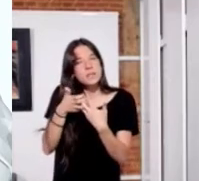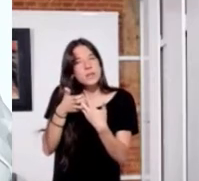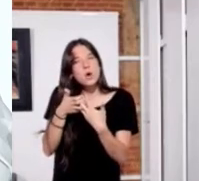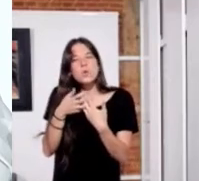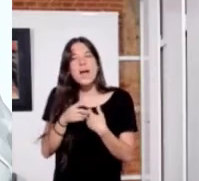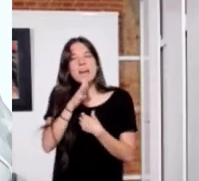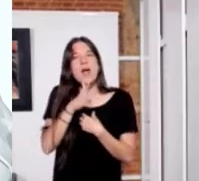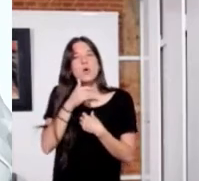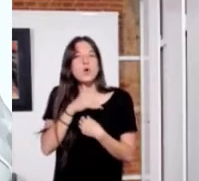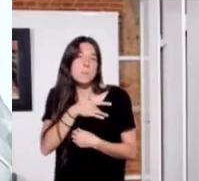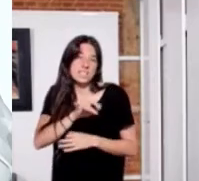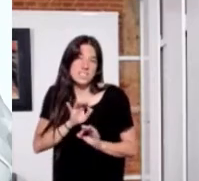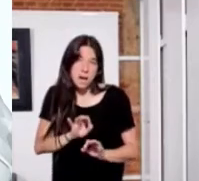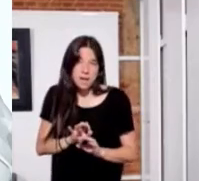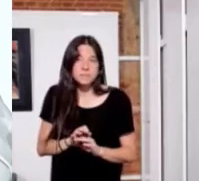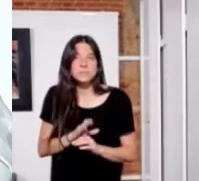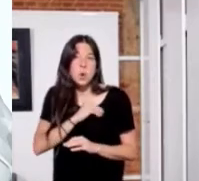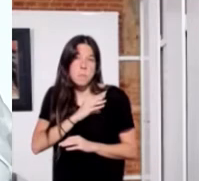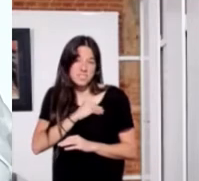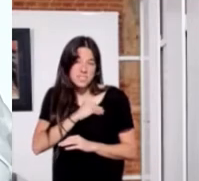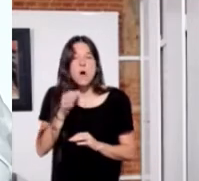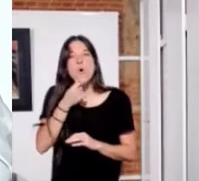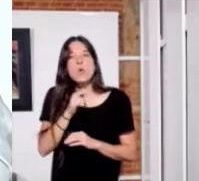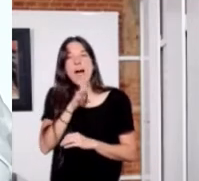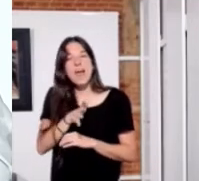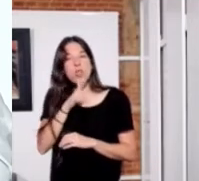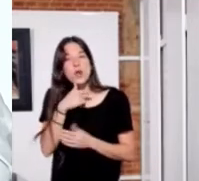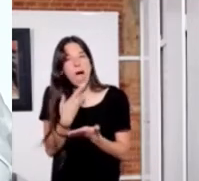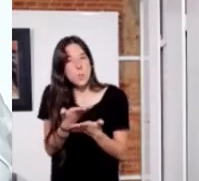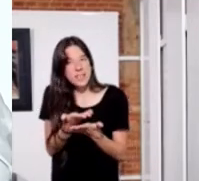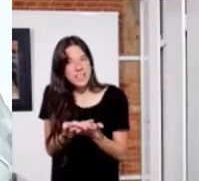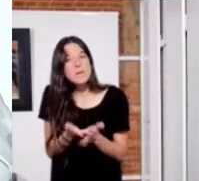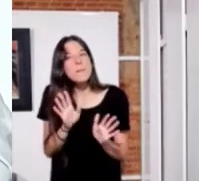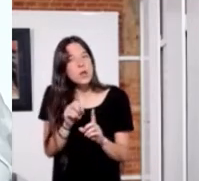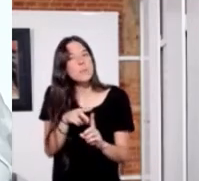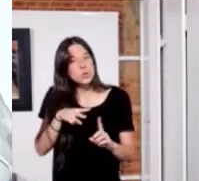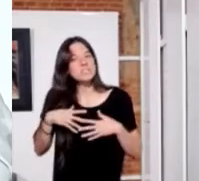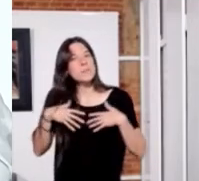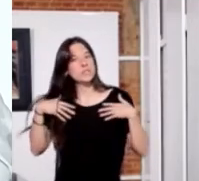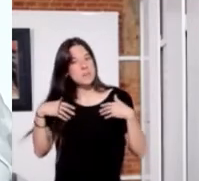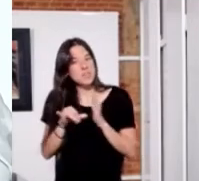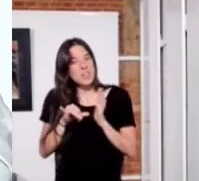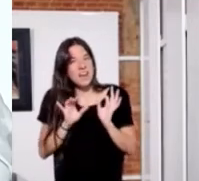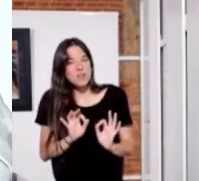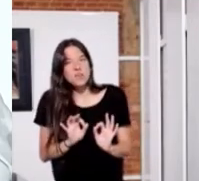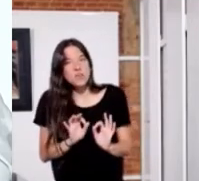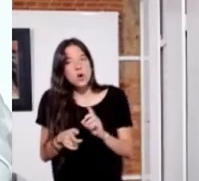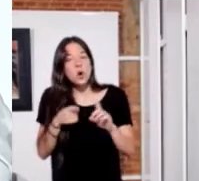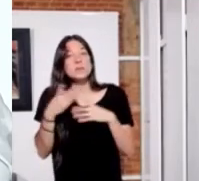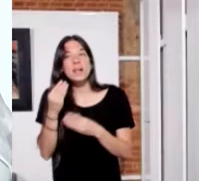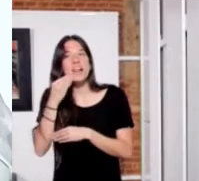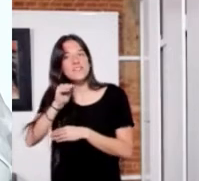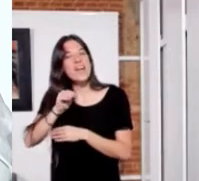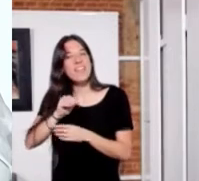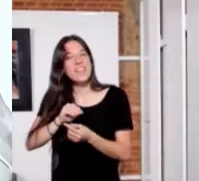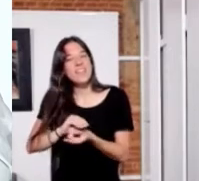compasiva, esa razón argumentativa, pero emotivamente cercana, para que la frialdad no se convierta